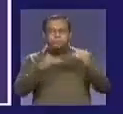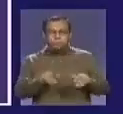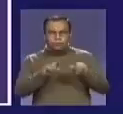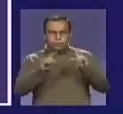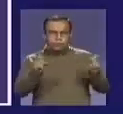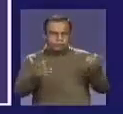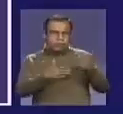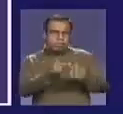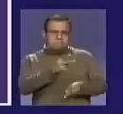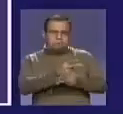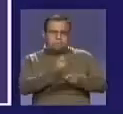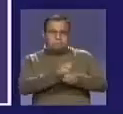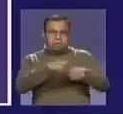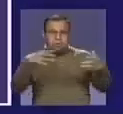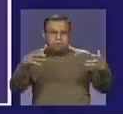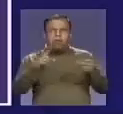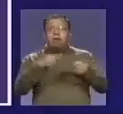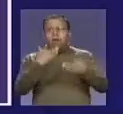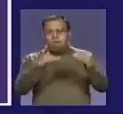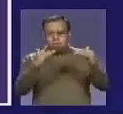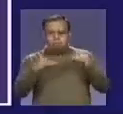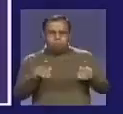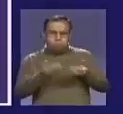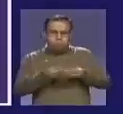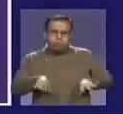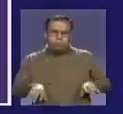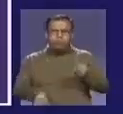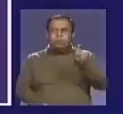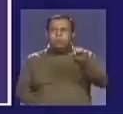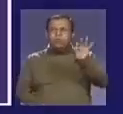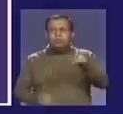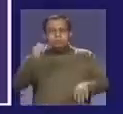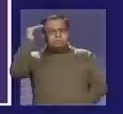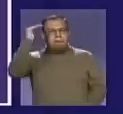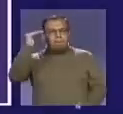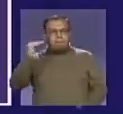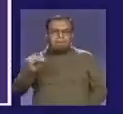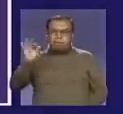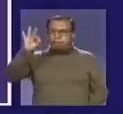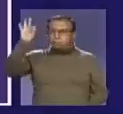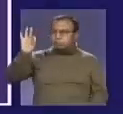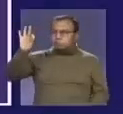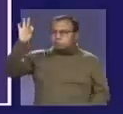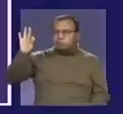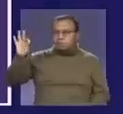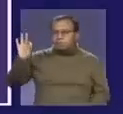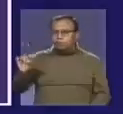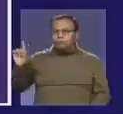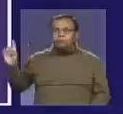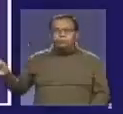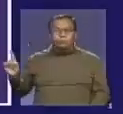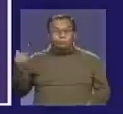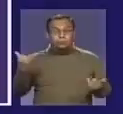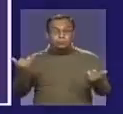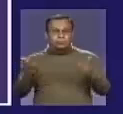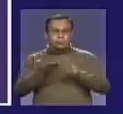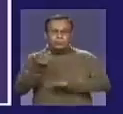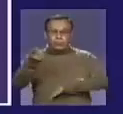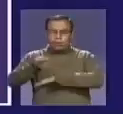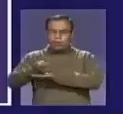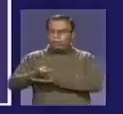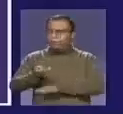1. Desaparición forzada, 1%. Y pérdida de bienes, 1%. Las cifras con las que usted tiene,